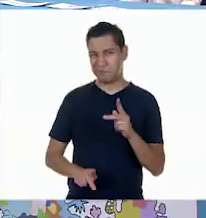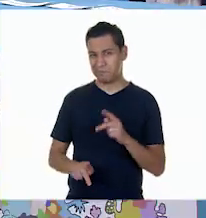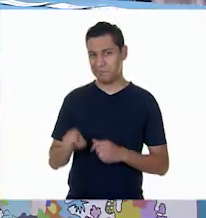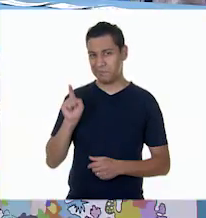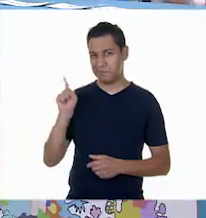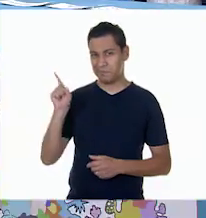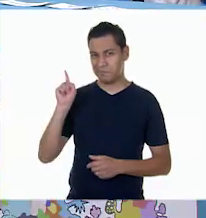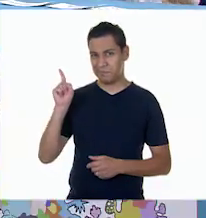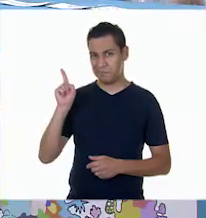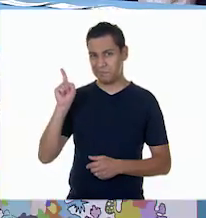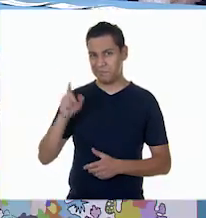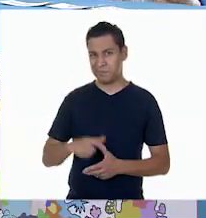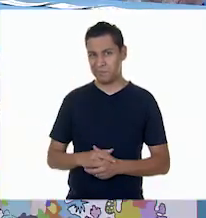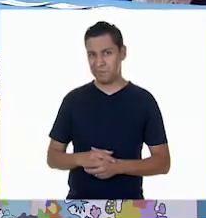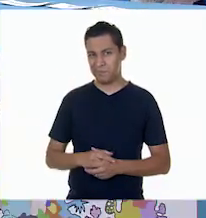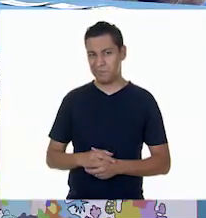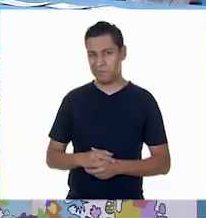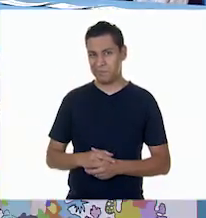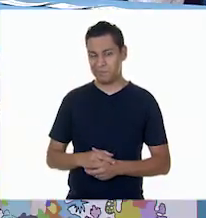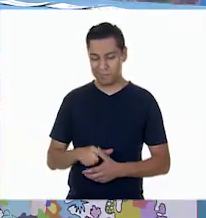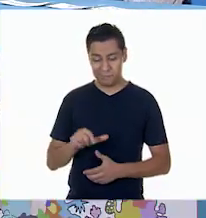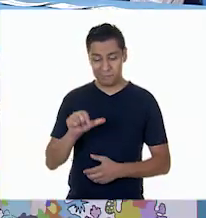¡Ale! ¡Ale!